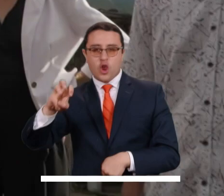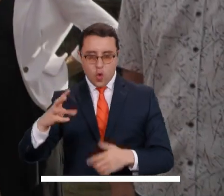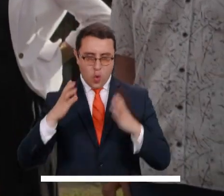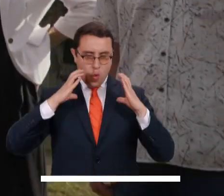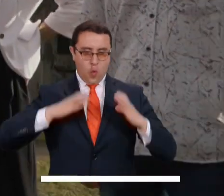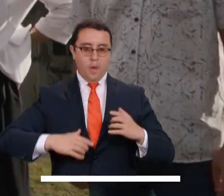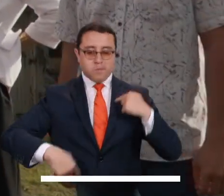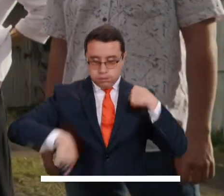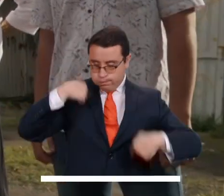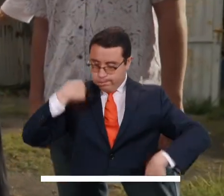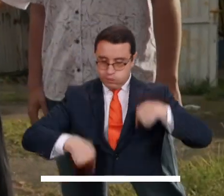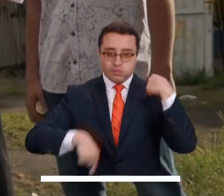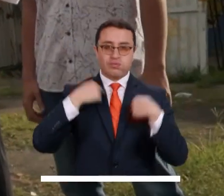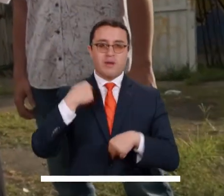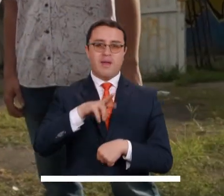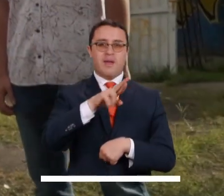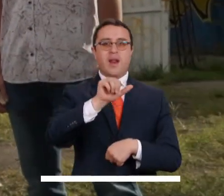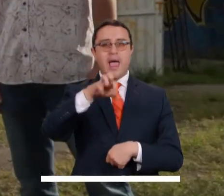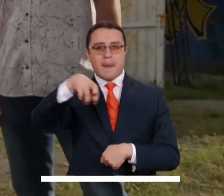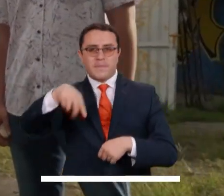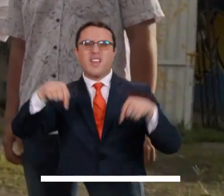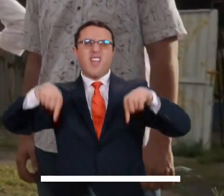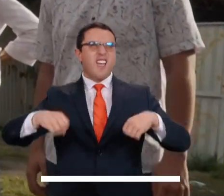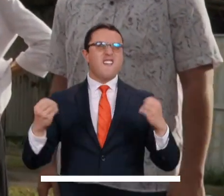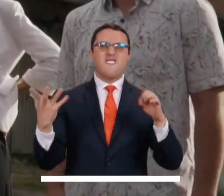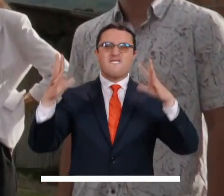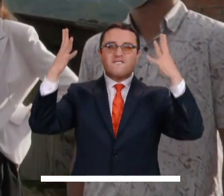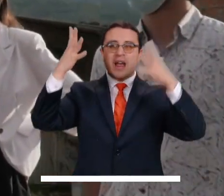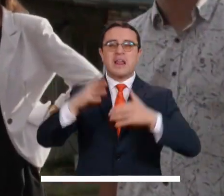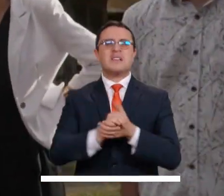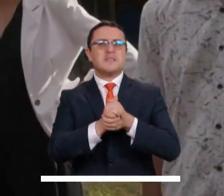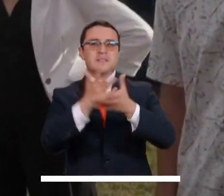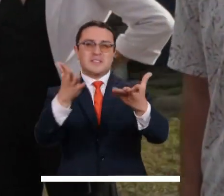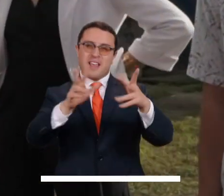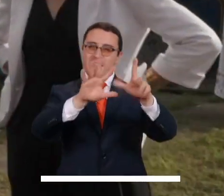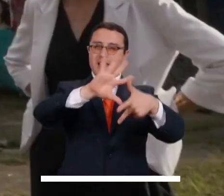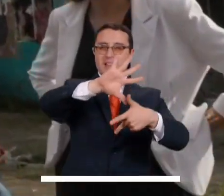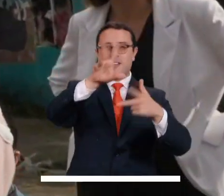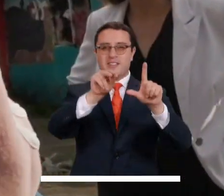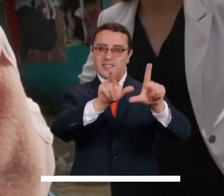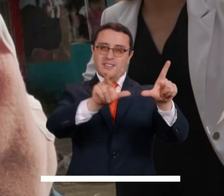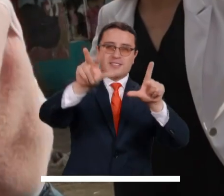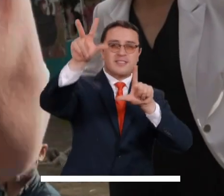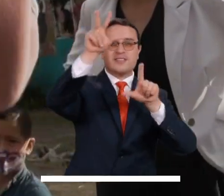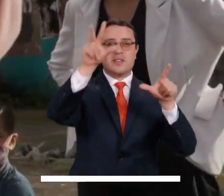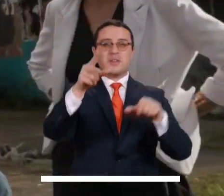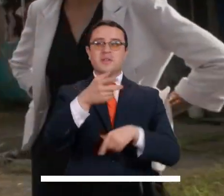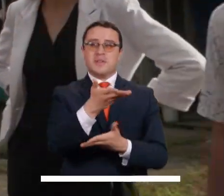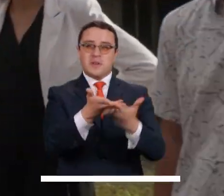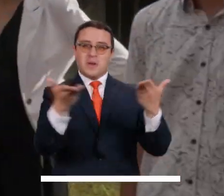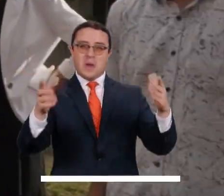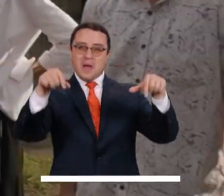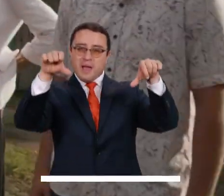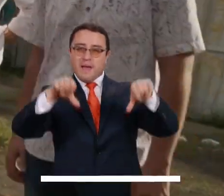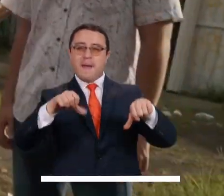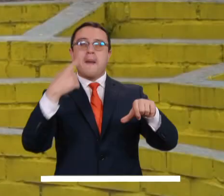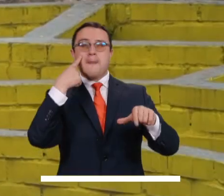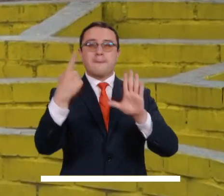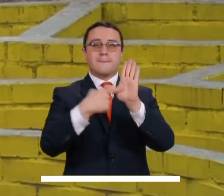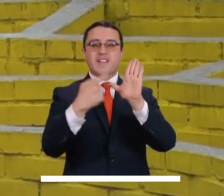mis arterias, RAP desde las ferias. Un saludo para el Canal 13, malintencionado mil